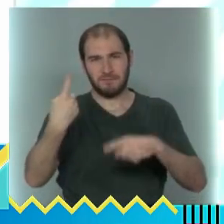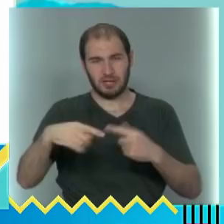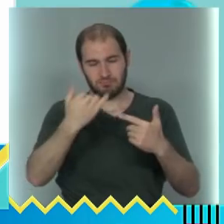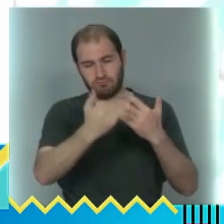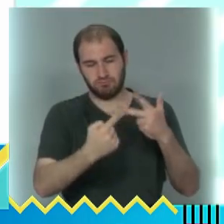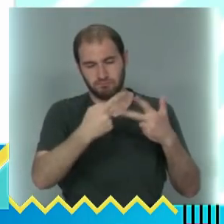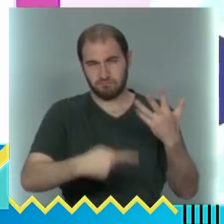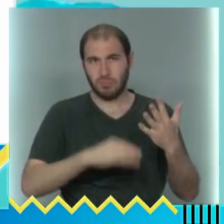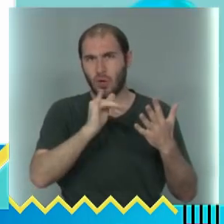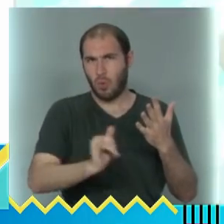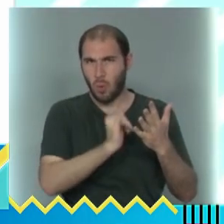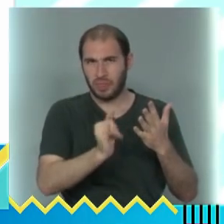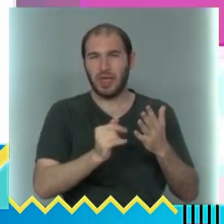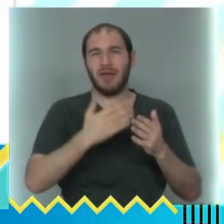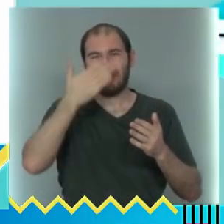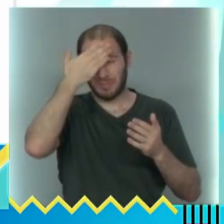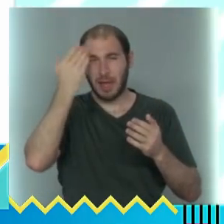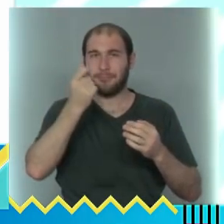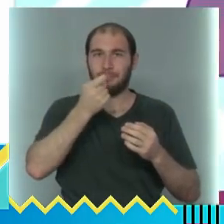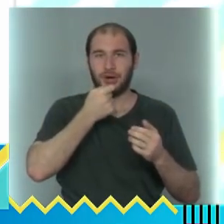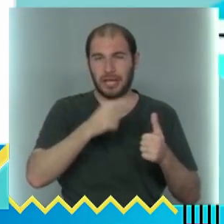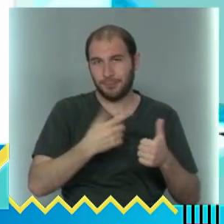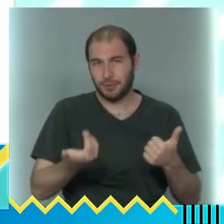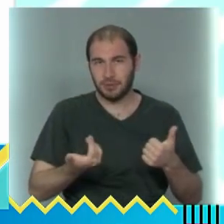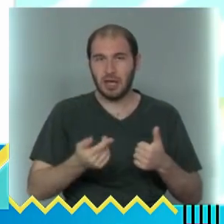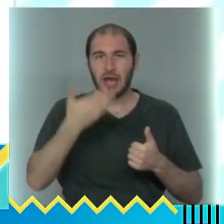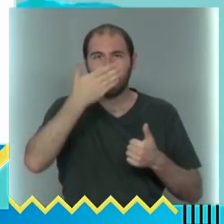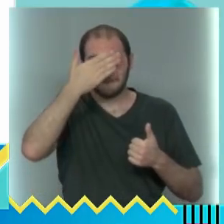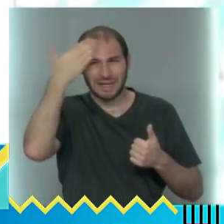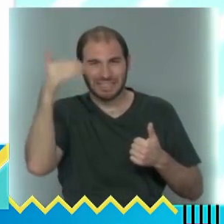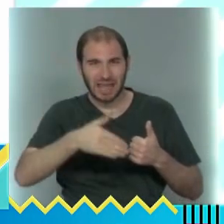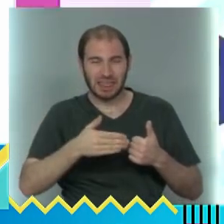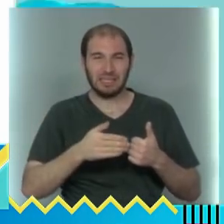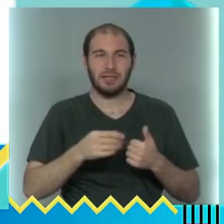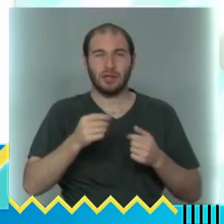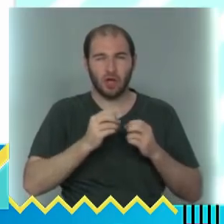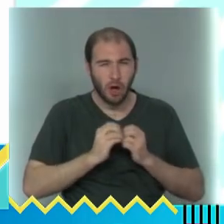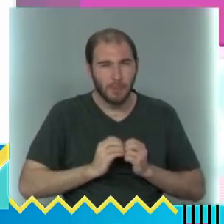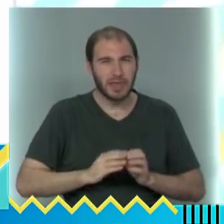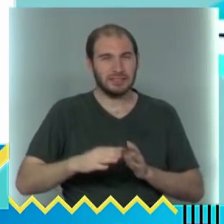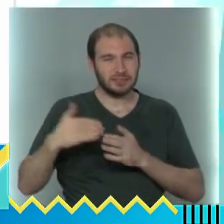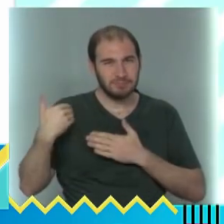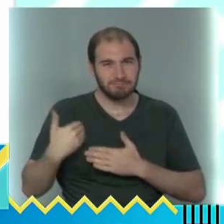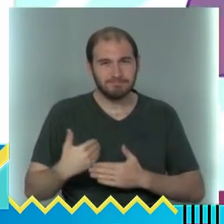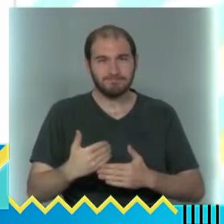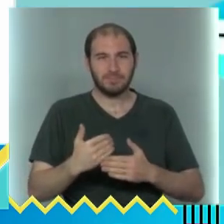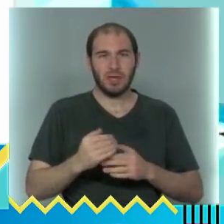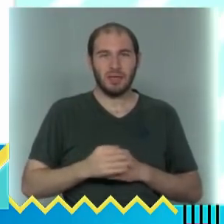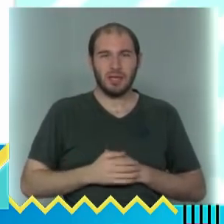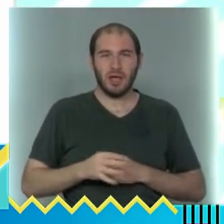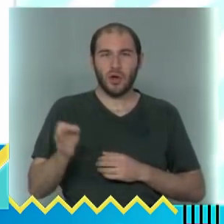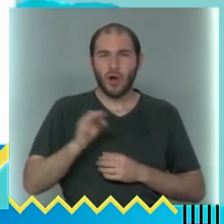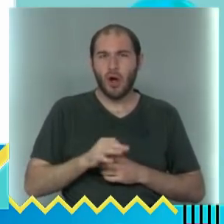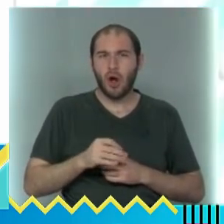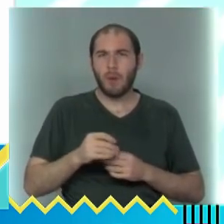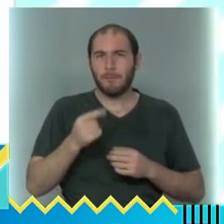Hay muchas formas de manifestación de la enfermedad. Tenemos pacientes que en un inicio, o quizás la